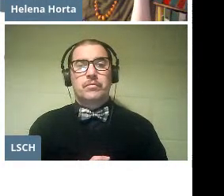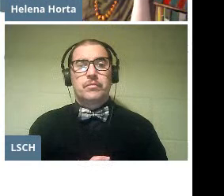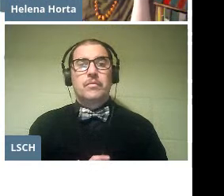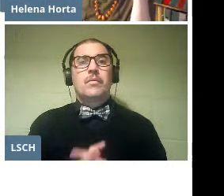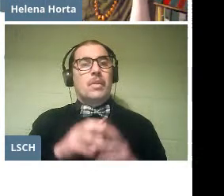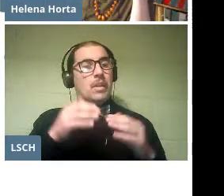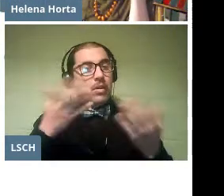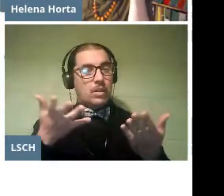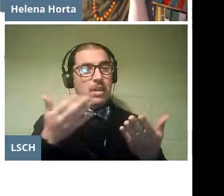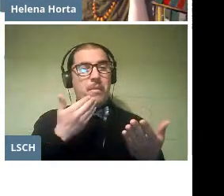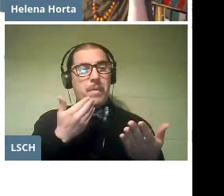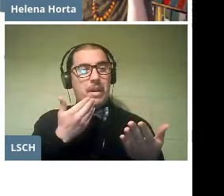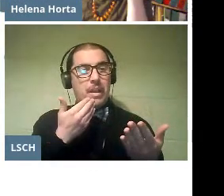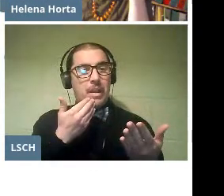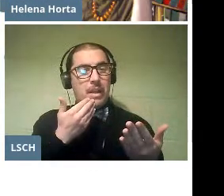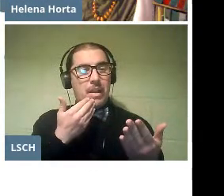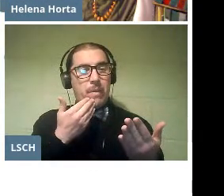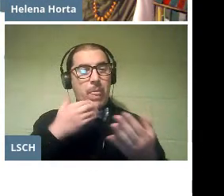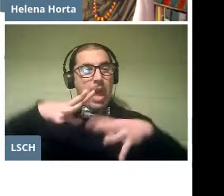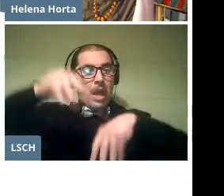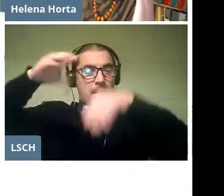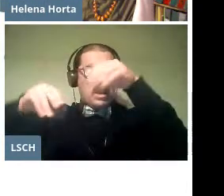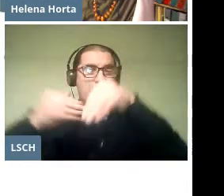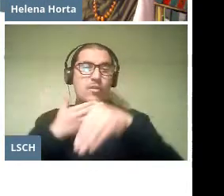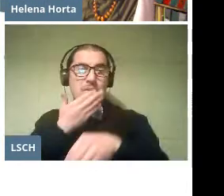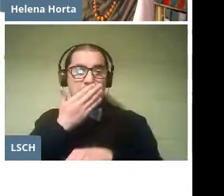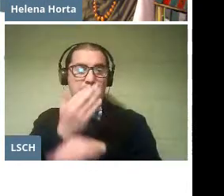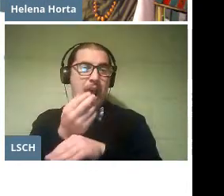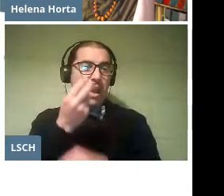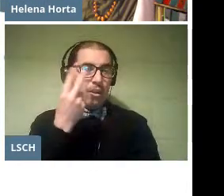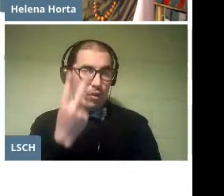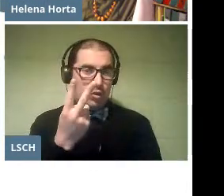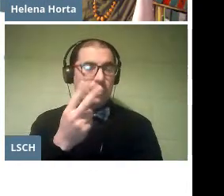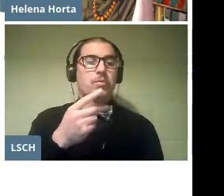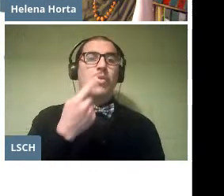decir que en los Andes siempre hubo un textil